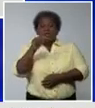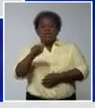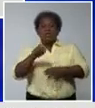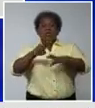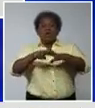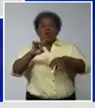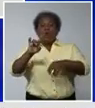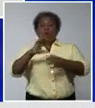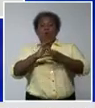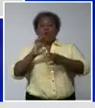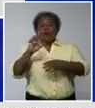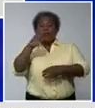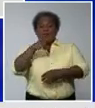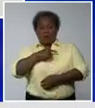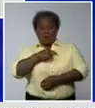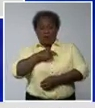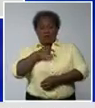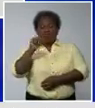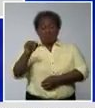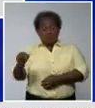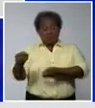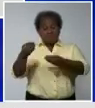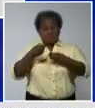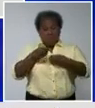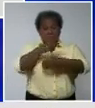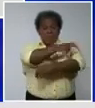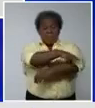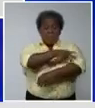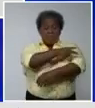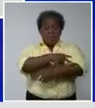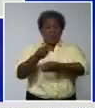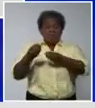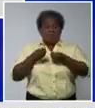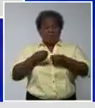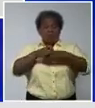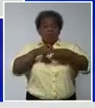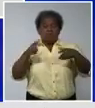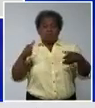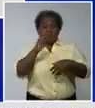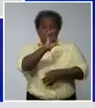siguen aportando el mayor número de casos en el día de ayer.